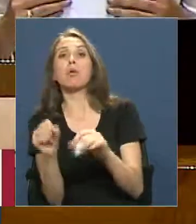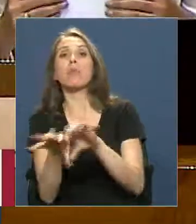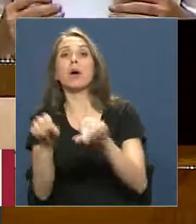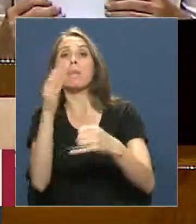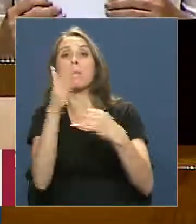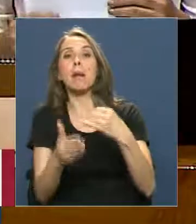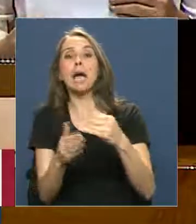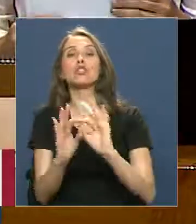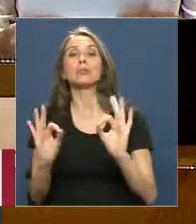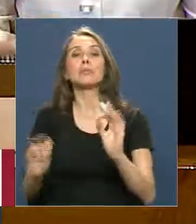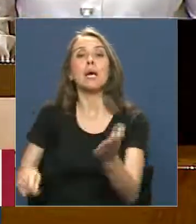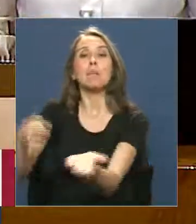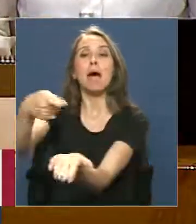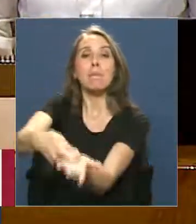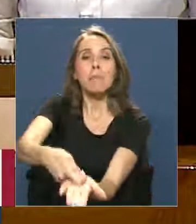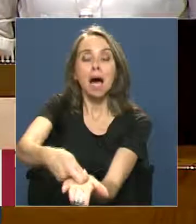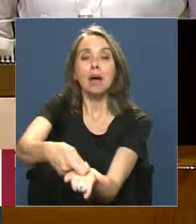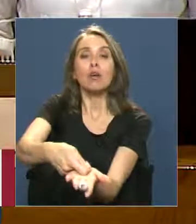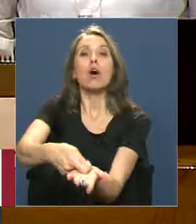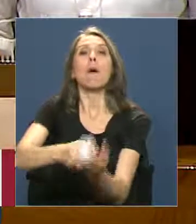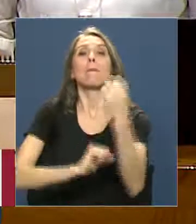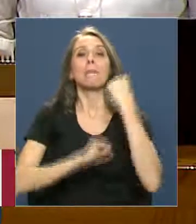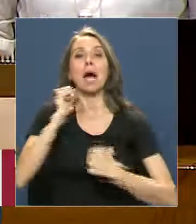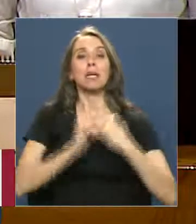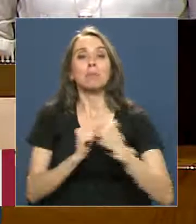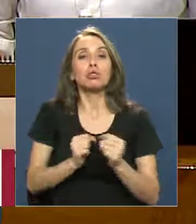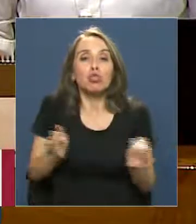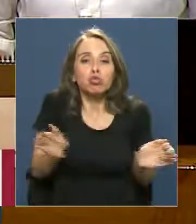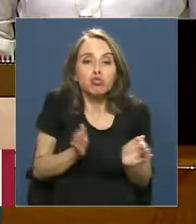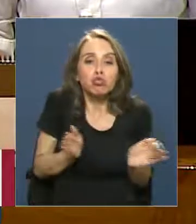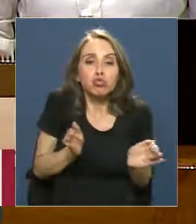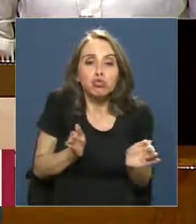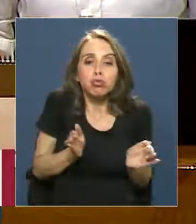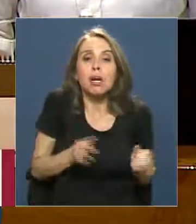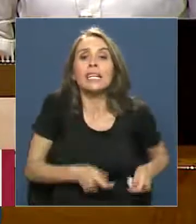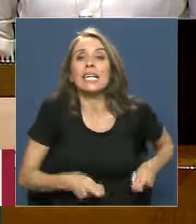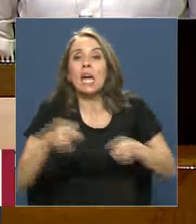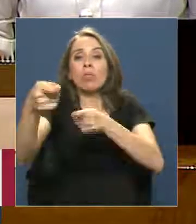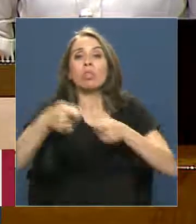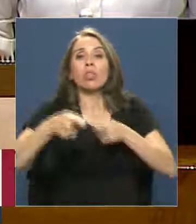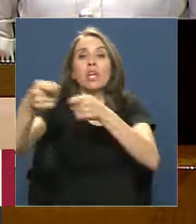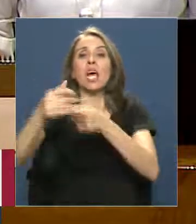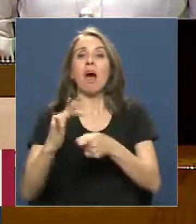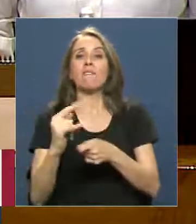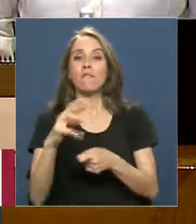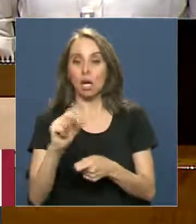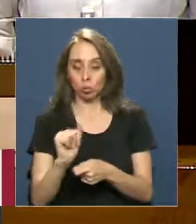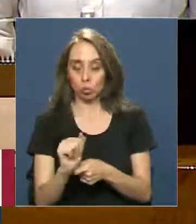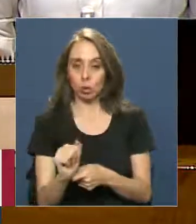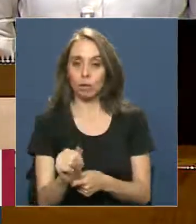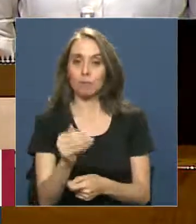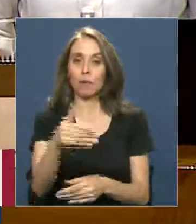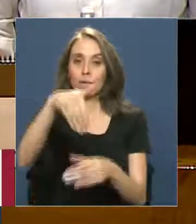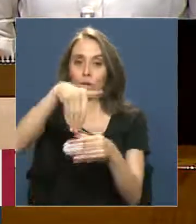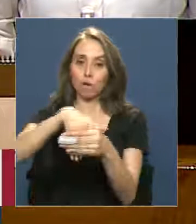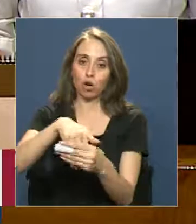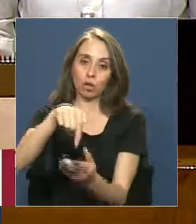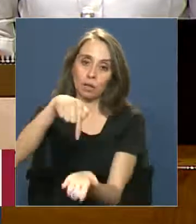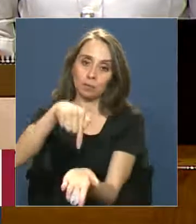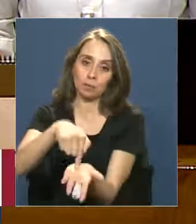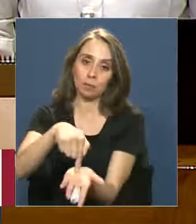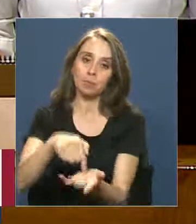de pago excepcional en el caso de empresas de menor tamaño emisoras de factura. En votación.